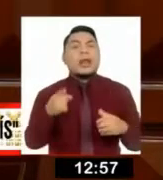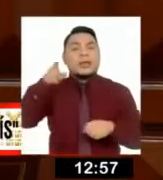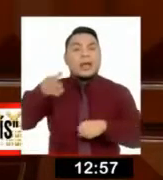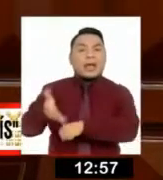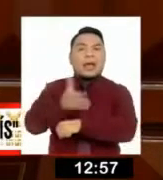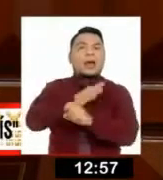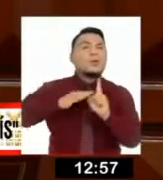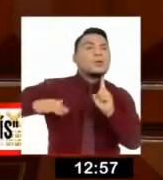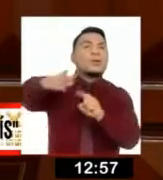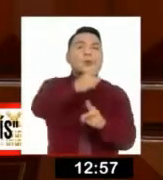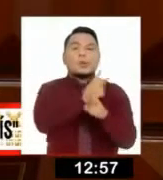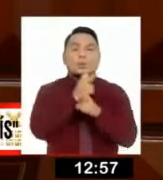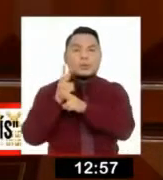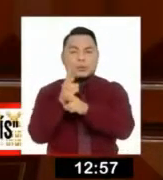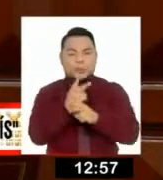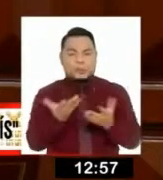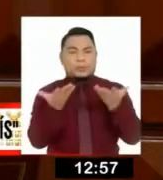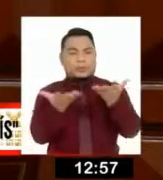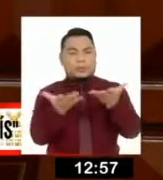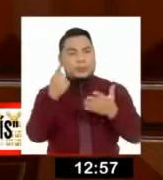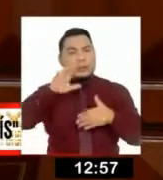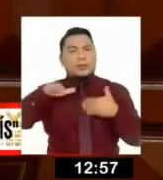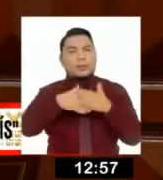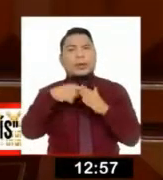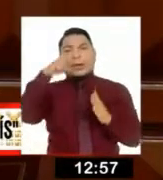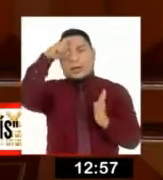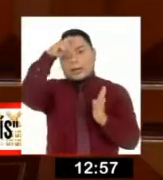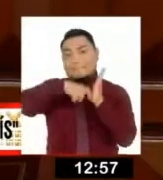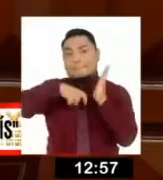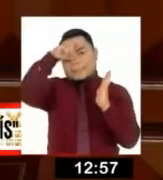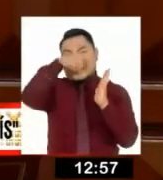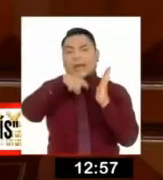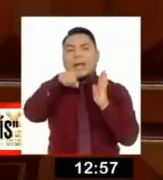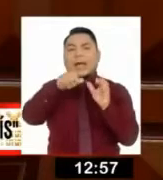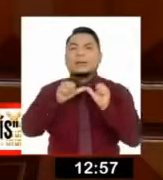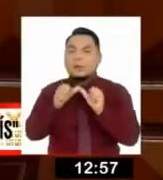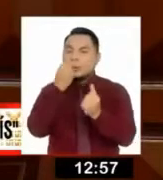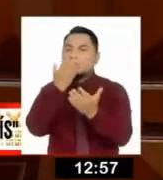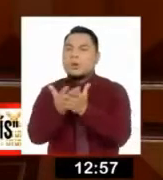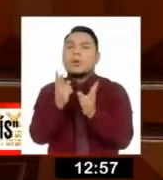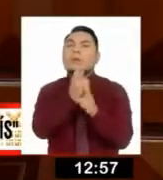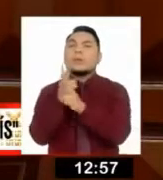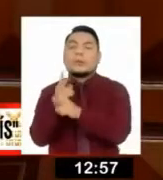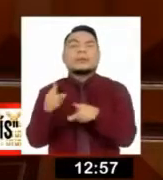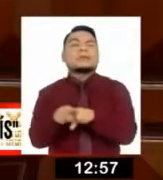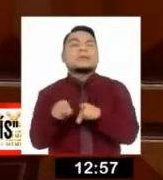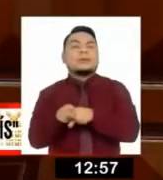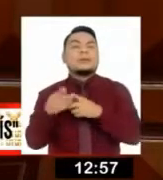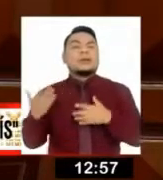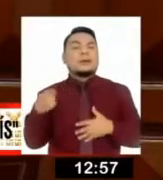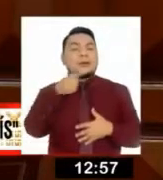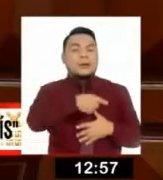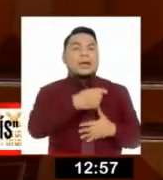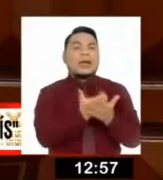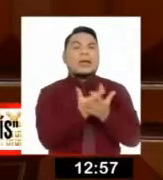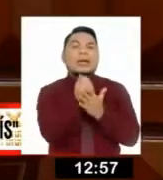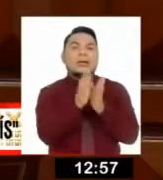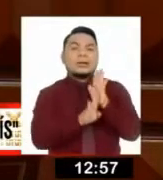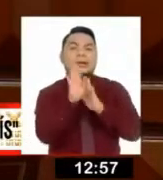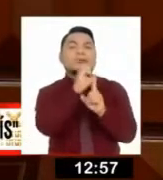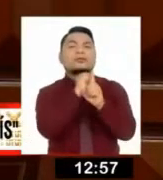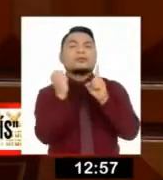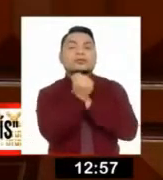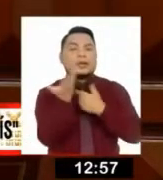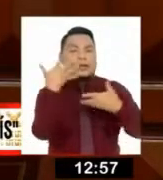calidad ambiental, que apueste por una minería sostenible, así como un tránsito a una economía